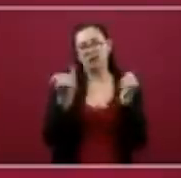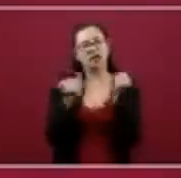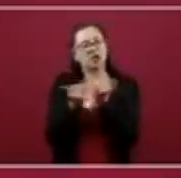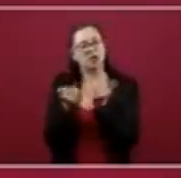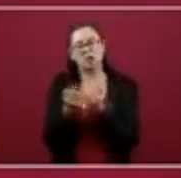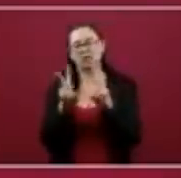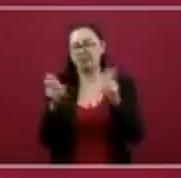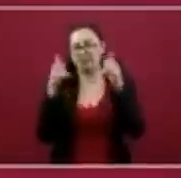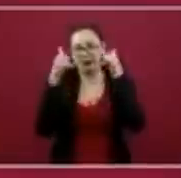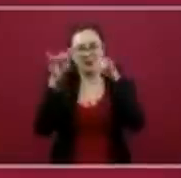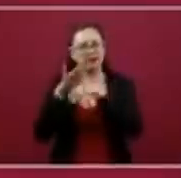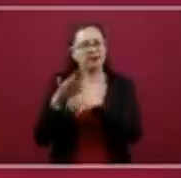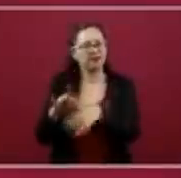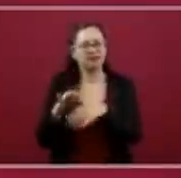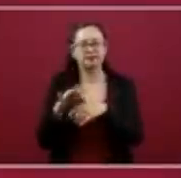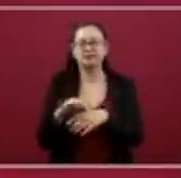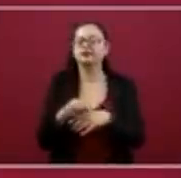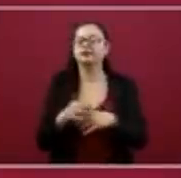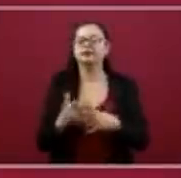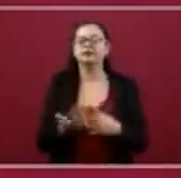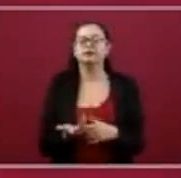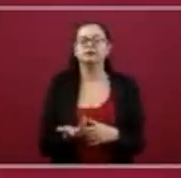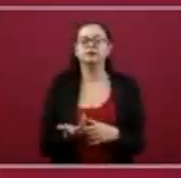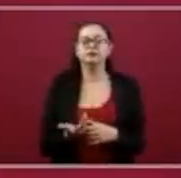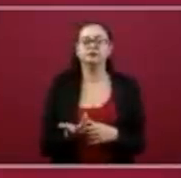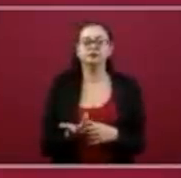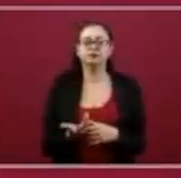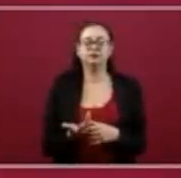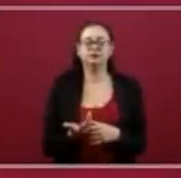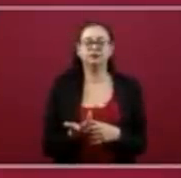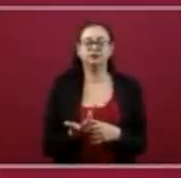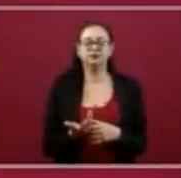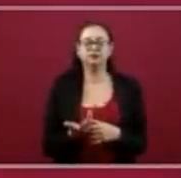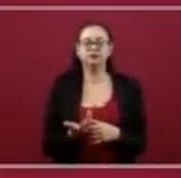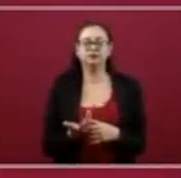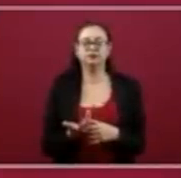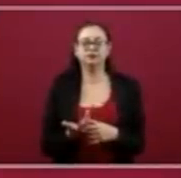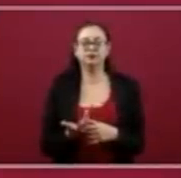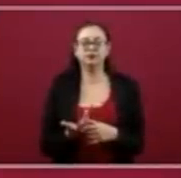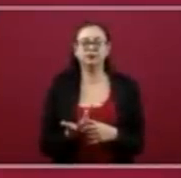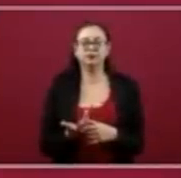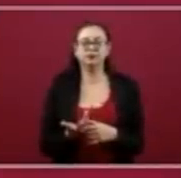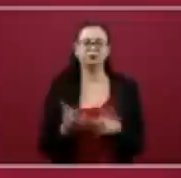En el caso de la carne,